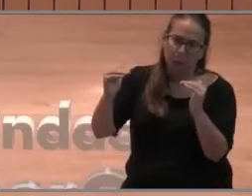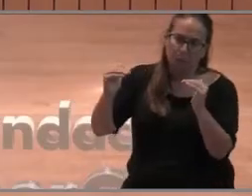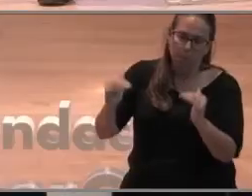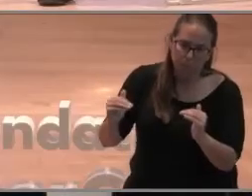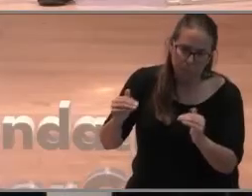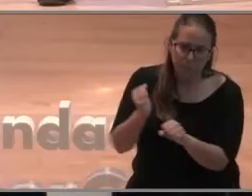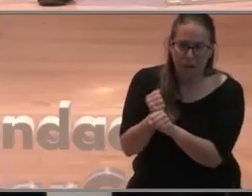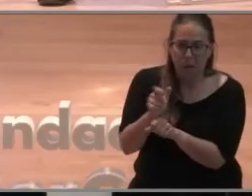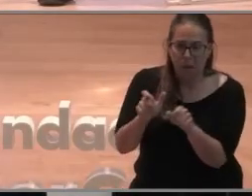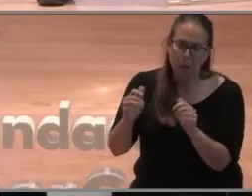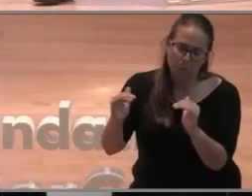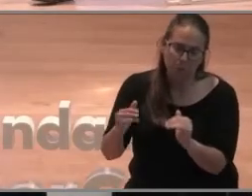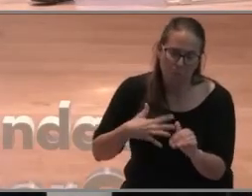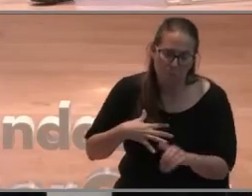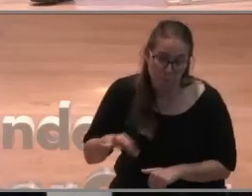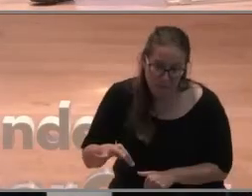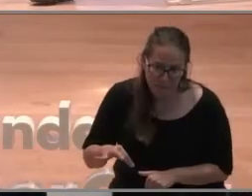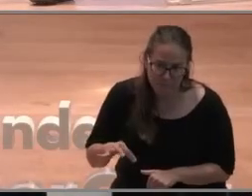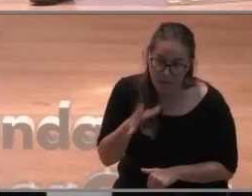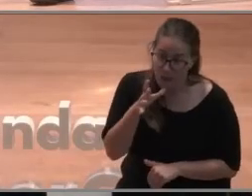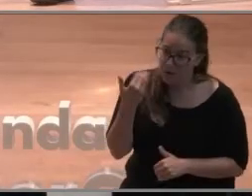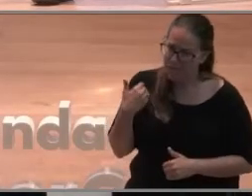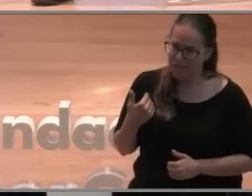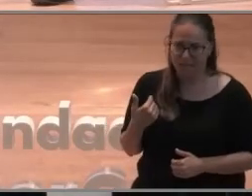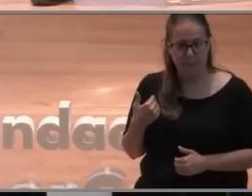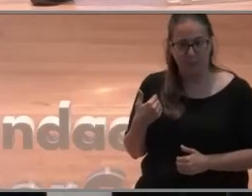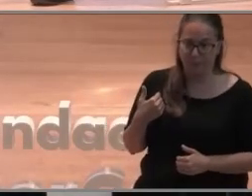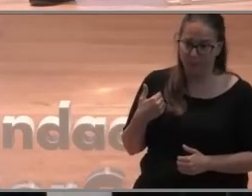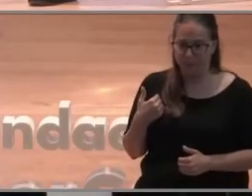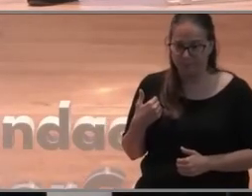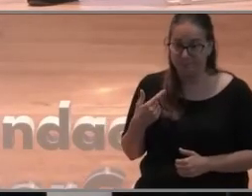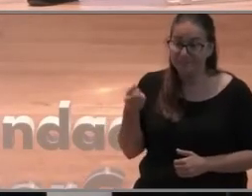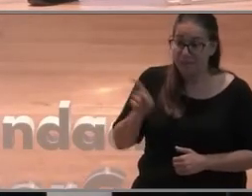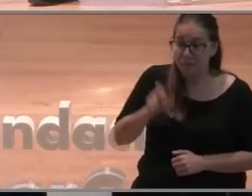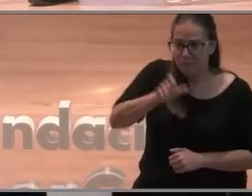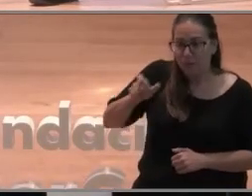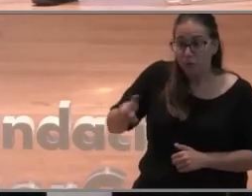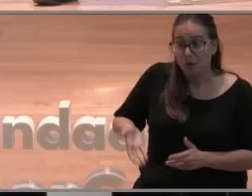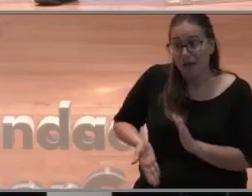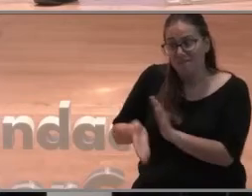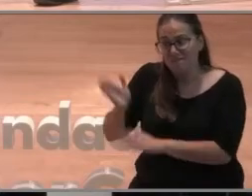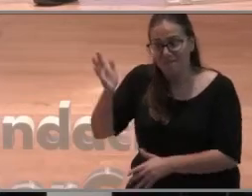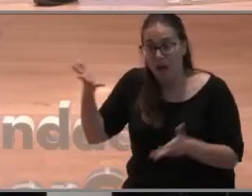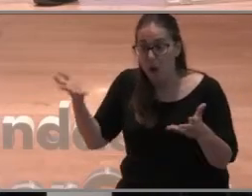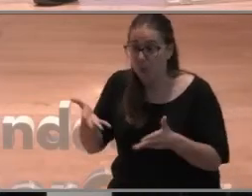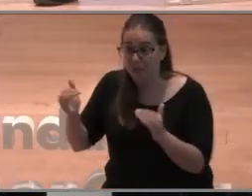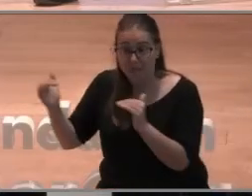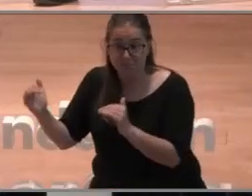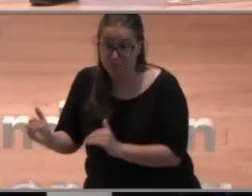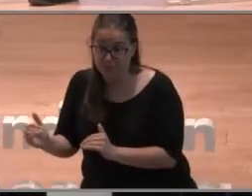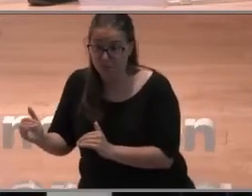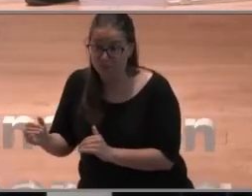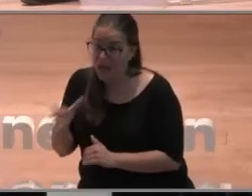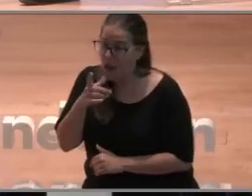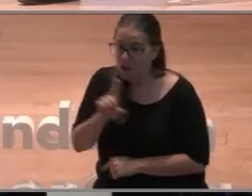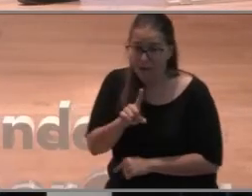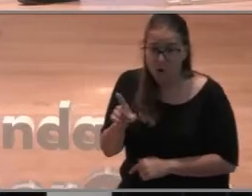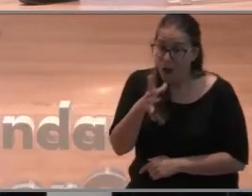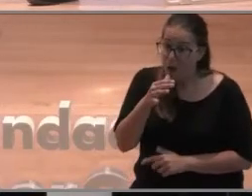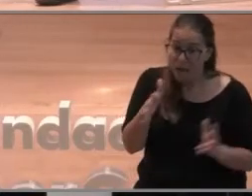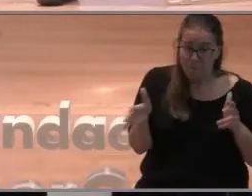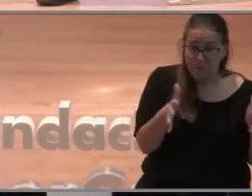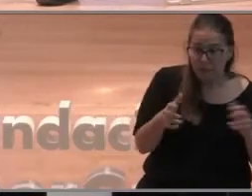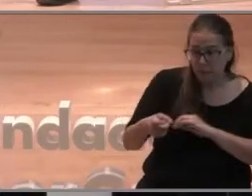personal. Tal. Y también había menos ingresos. Ahora, lo que he dicho, hay los mismos ingresos que en marzo. Cuando